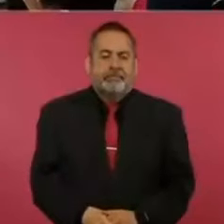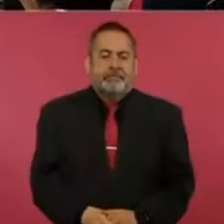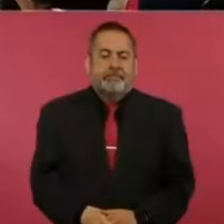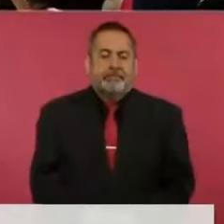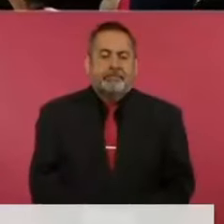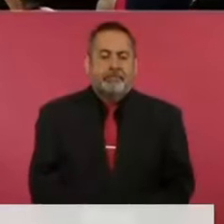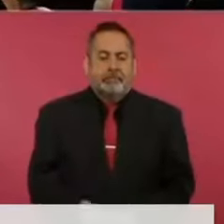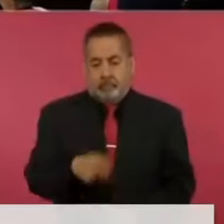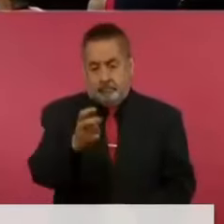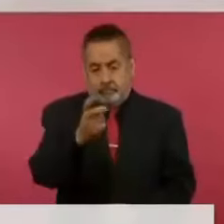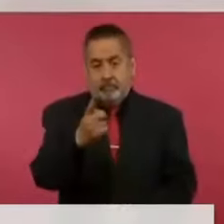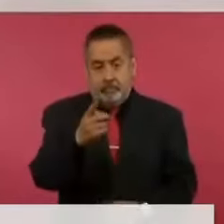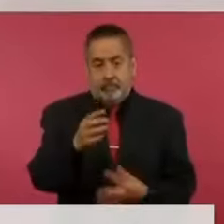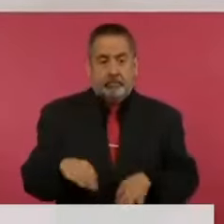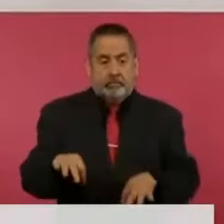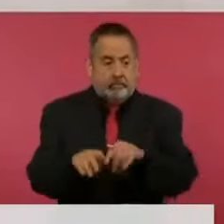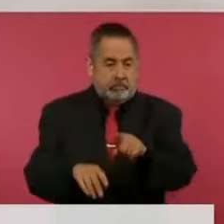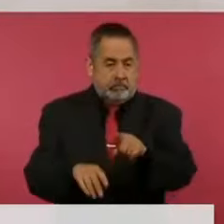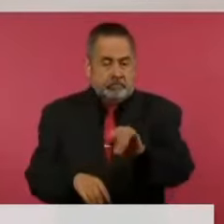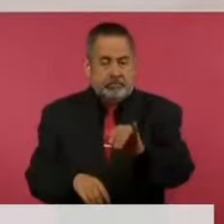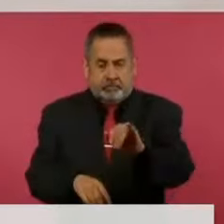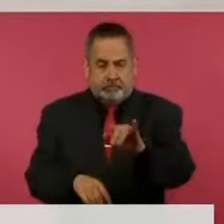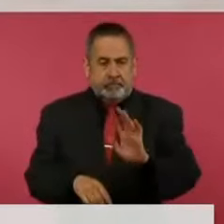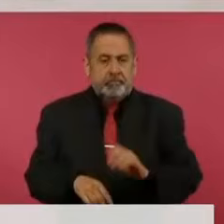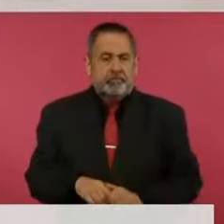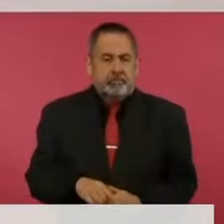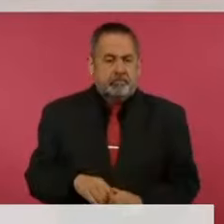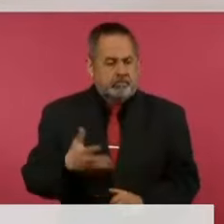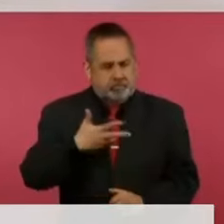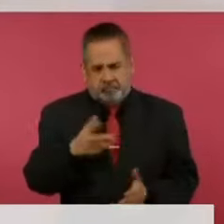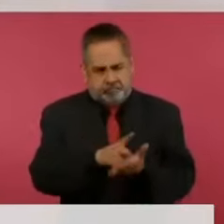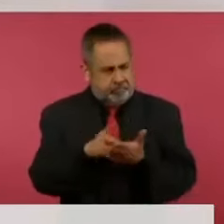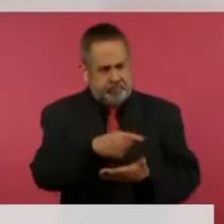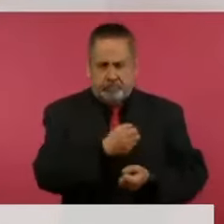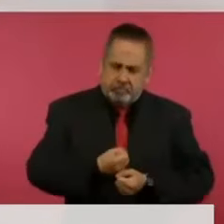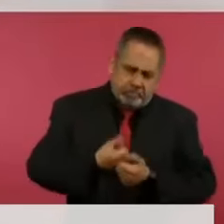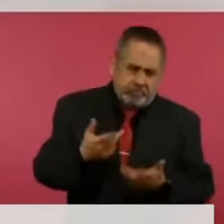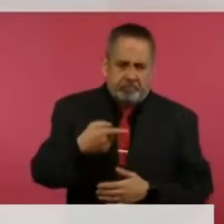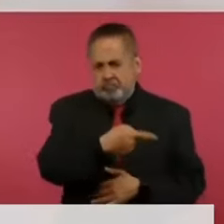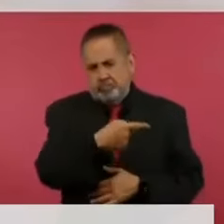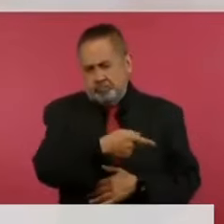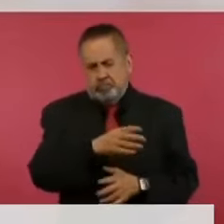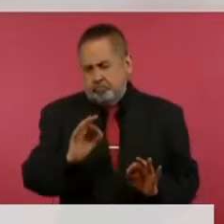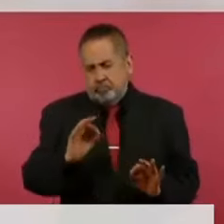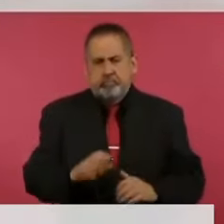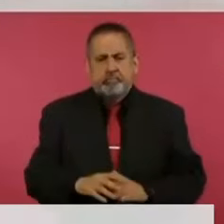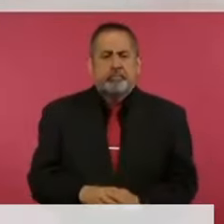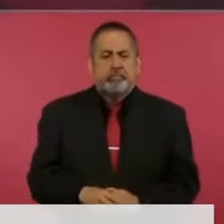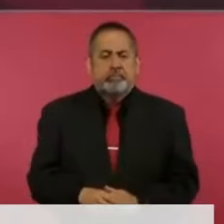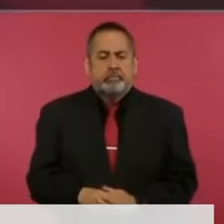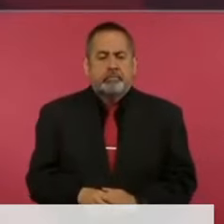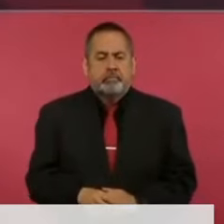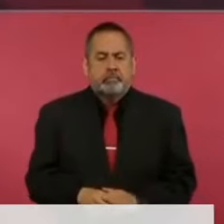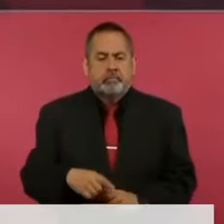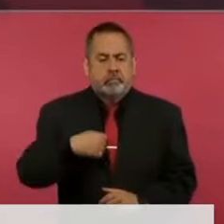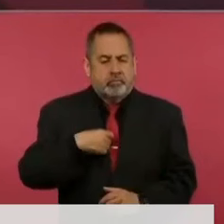Sí es importante porque tiene todo el derecho de expresarse. Yo no